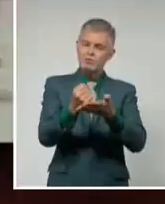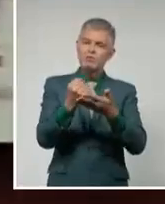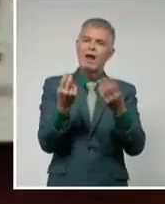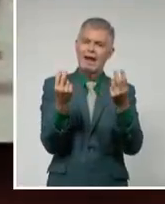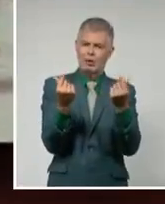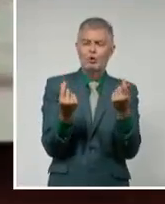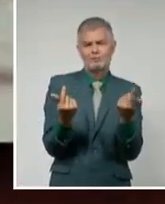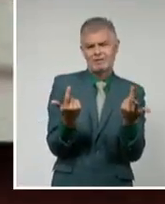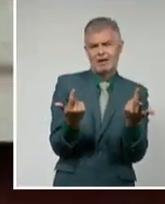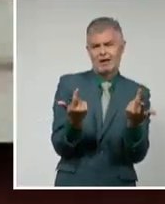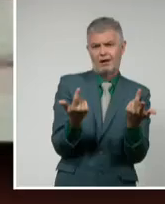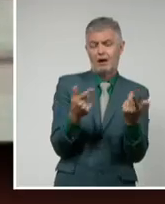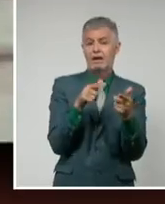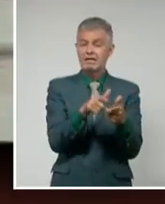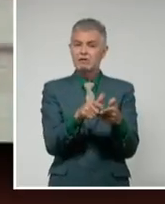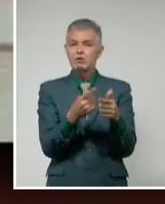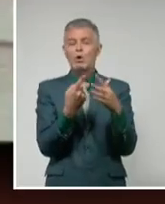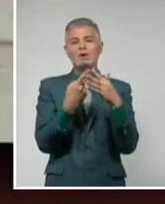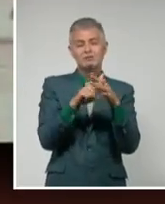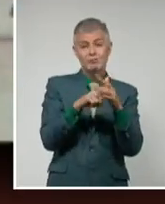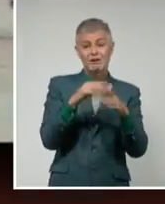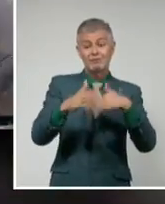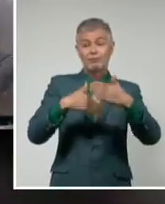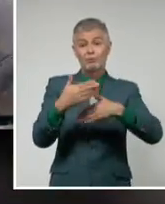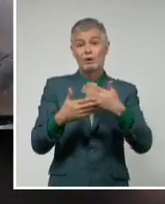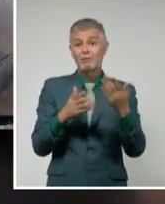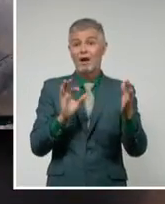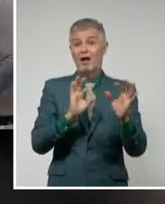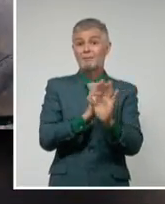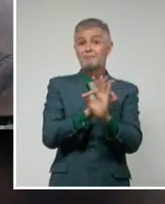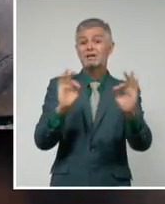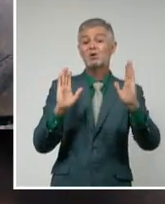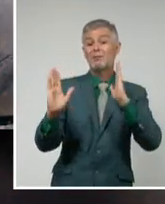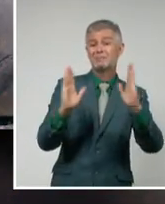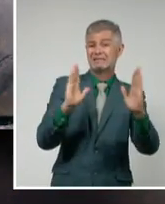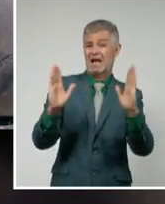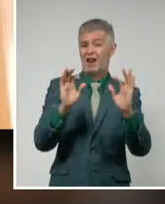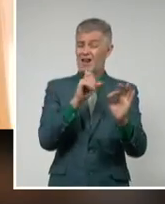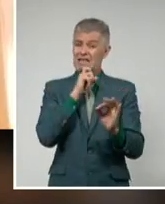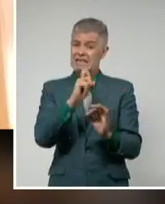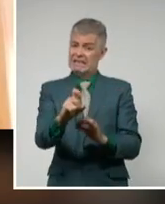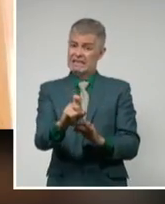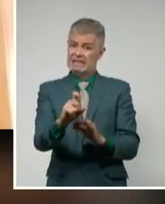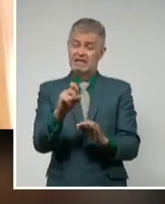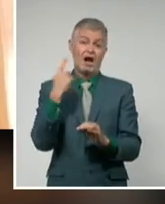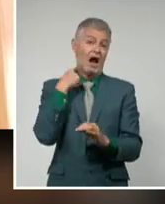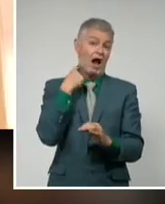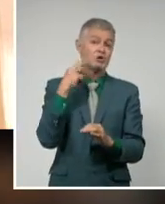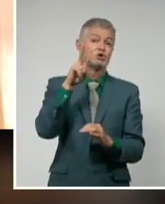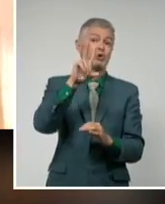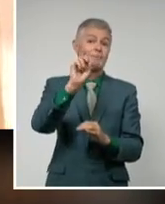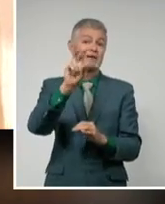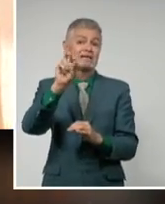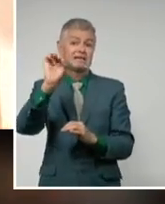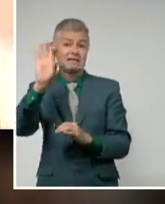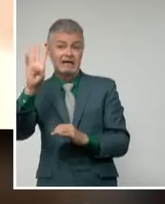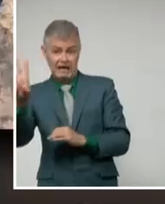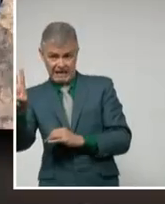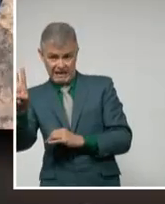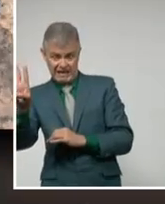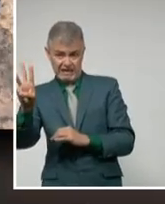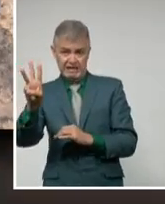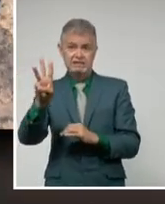y superar el momento más profundo de la crisis. En 2003 se realiza la desdolarización parcial en el